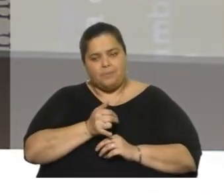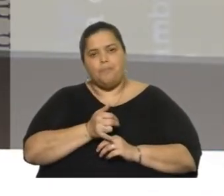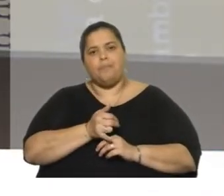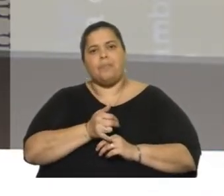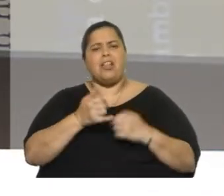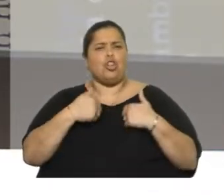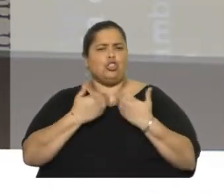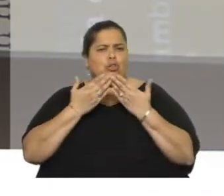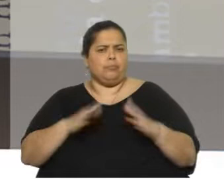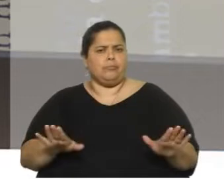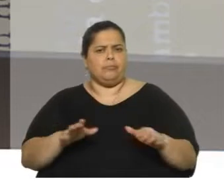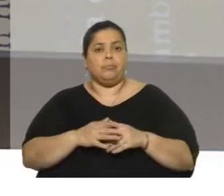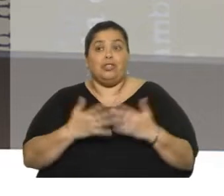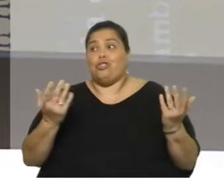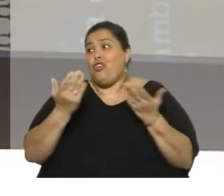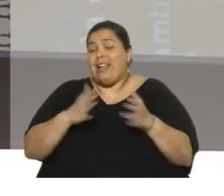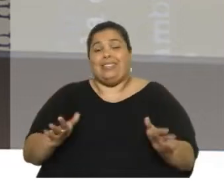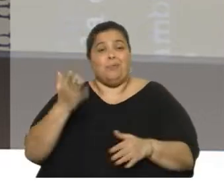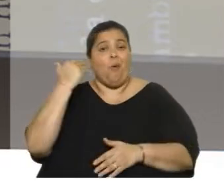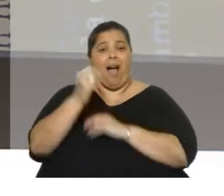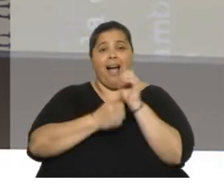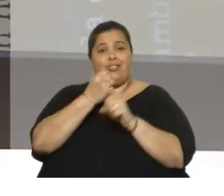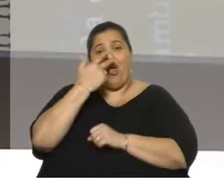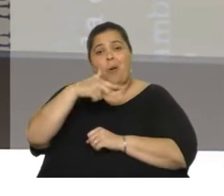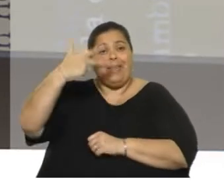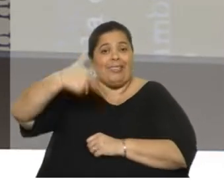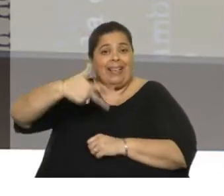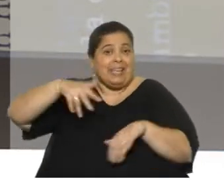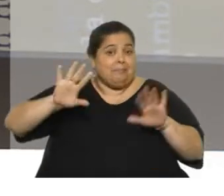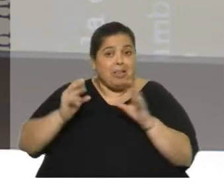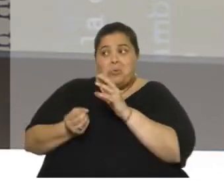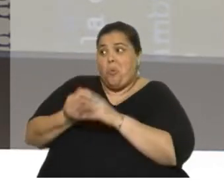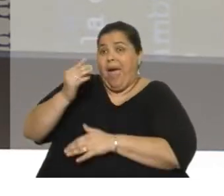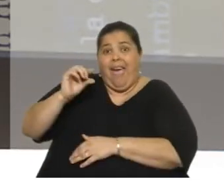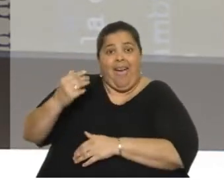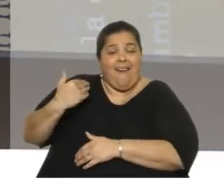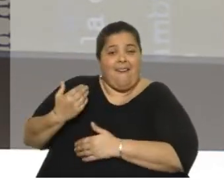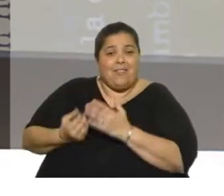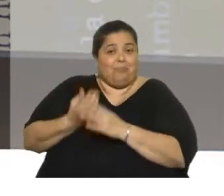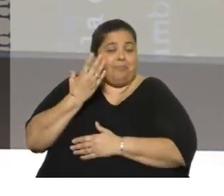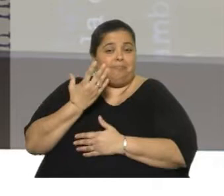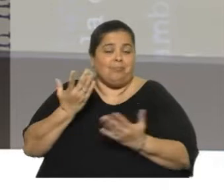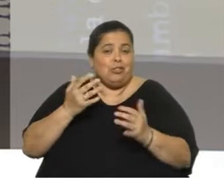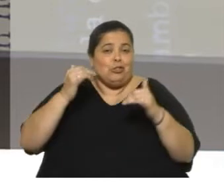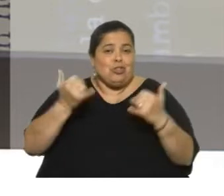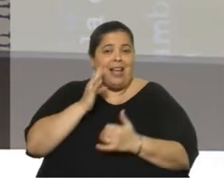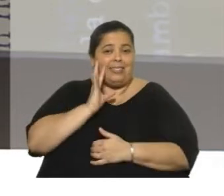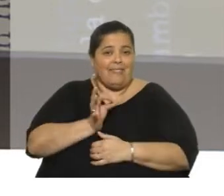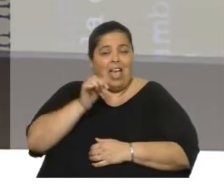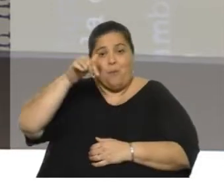Nosotros nacimos sin mochila, nacimos en el 2013, ¿no? Entonces, nosotros habíamos previsto que lo que hoy se